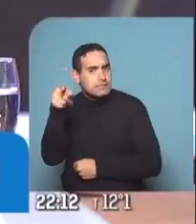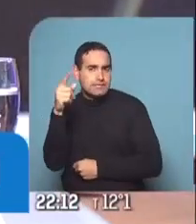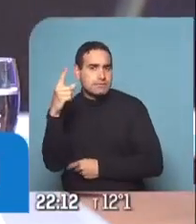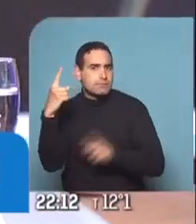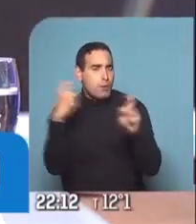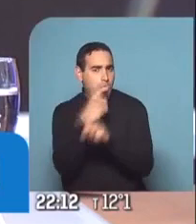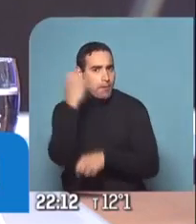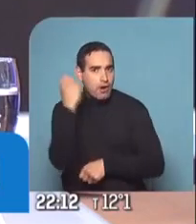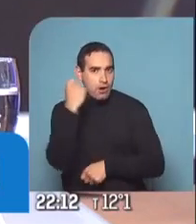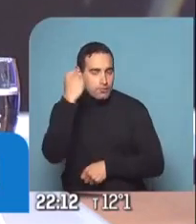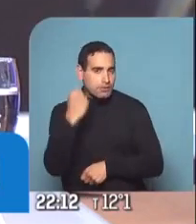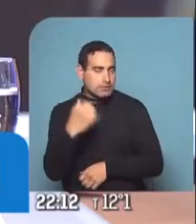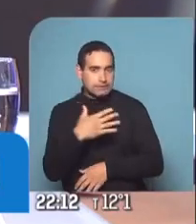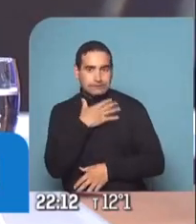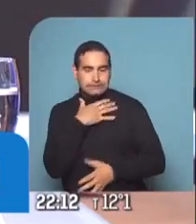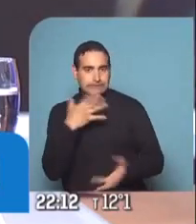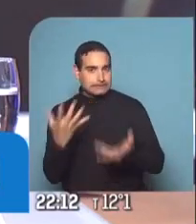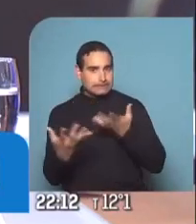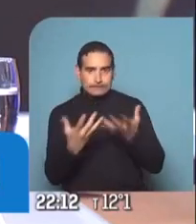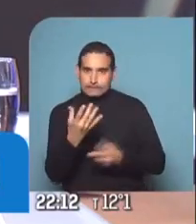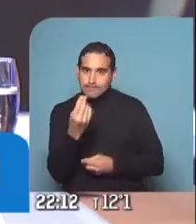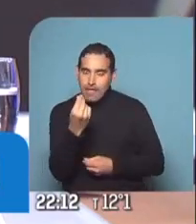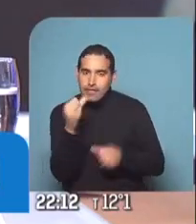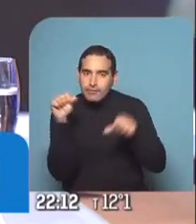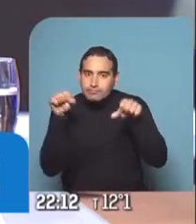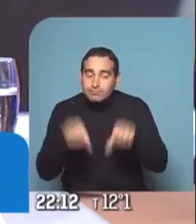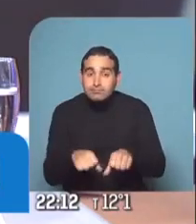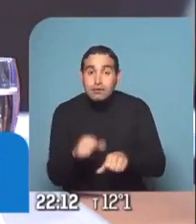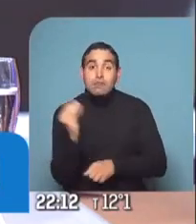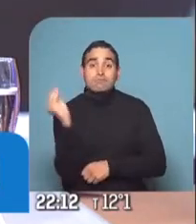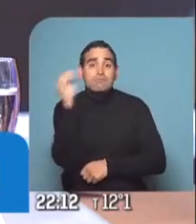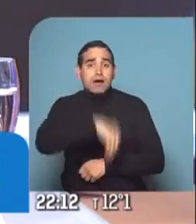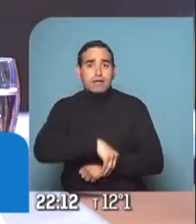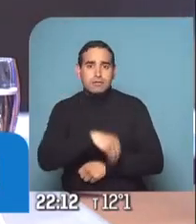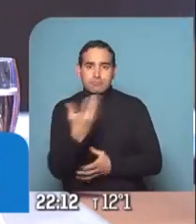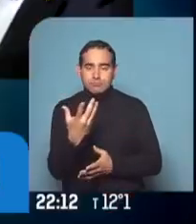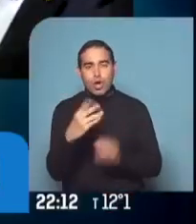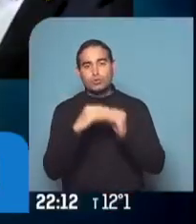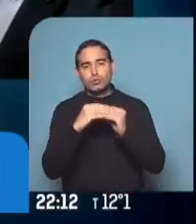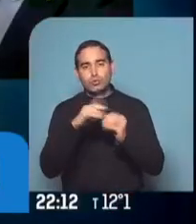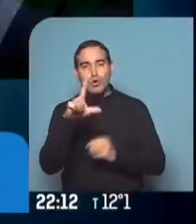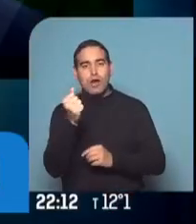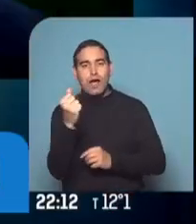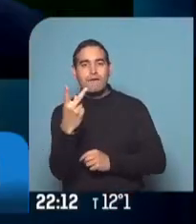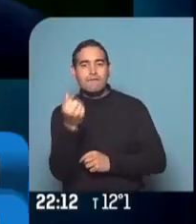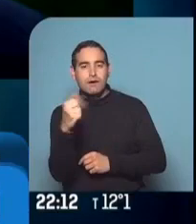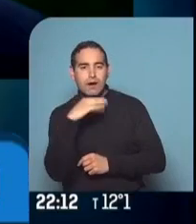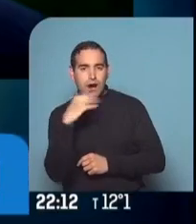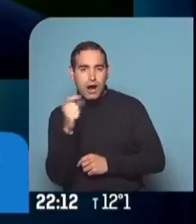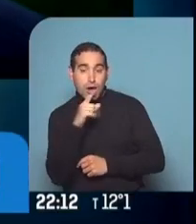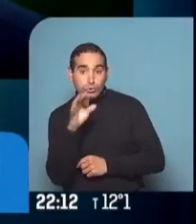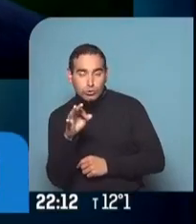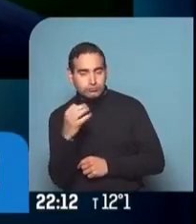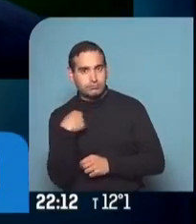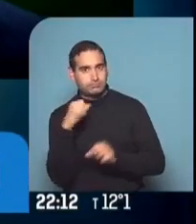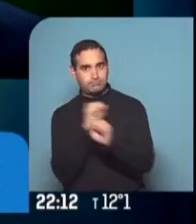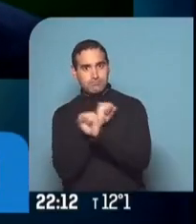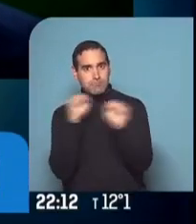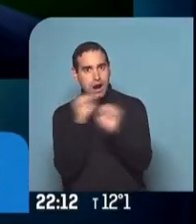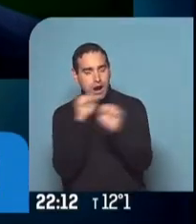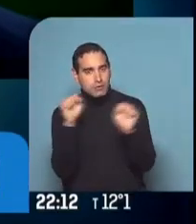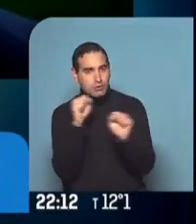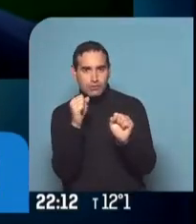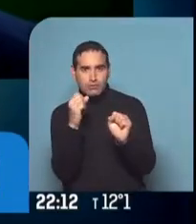que agobia a la economía brasileña. Y a eso sumarle el caso Lava-Jato, es decir, el impacto que han tenido